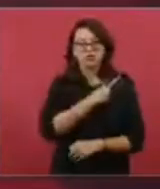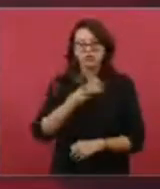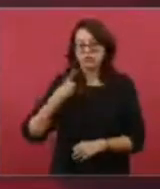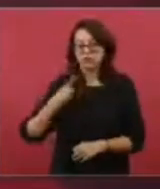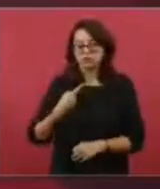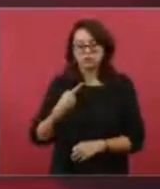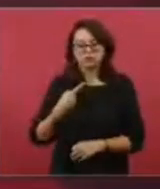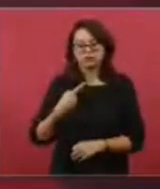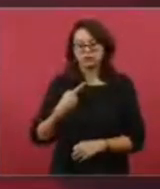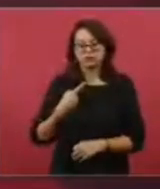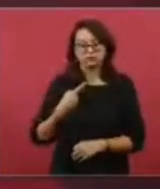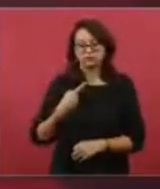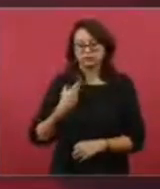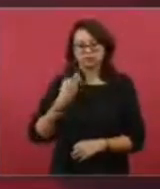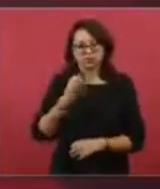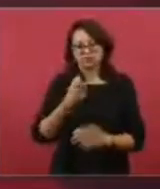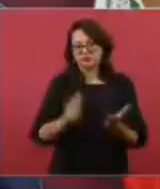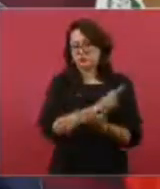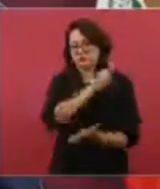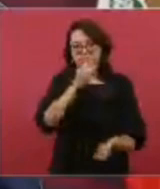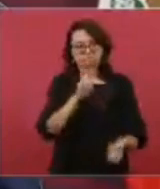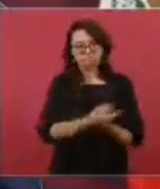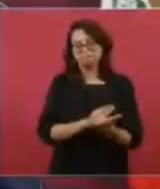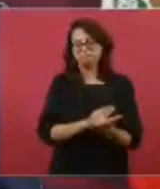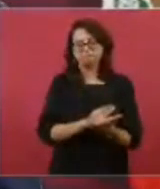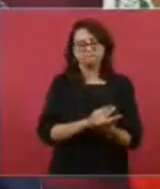forma, no es el modo.